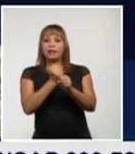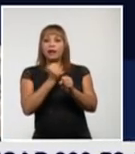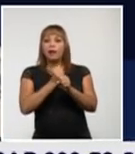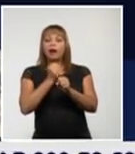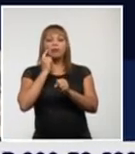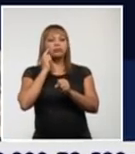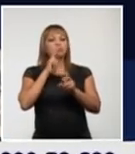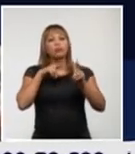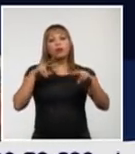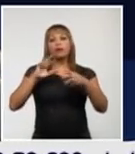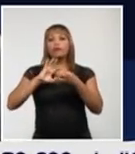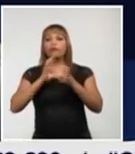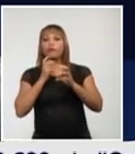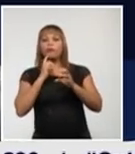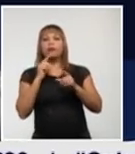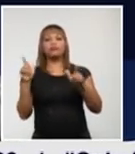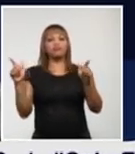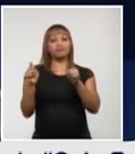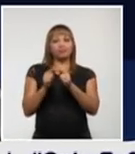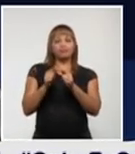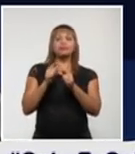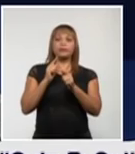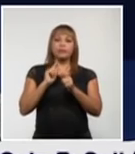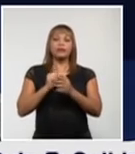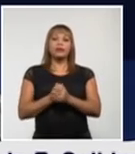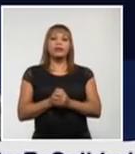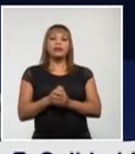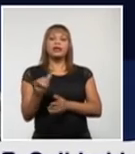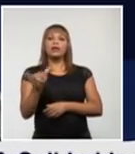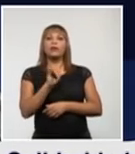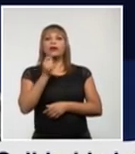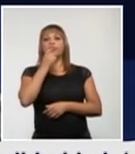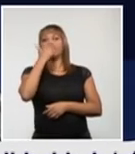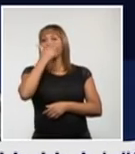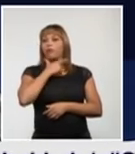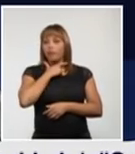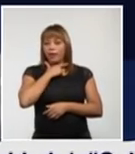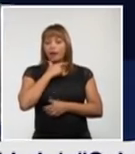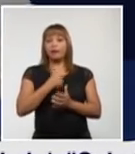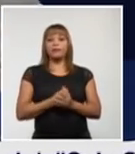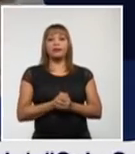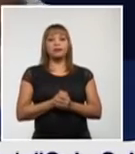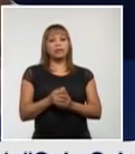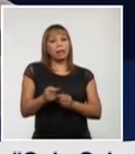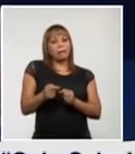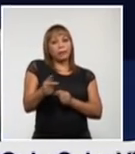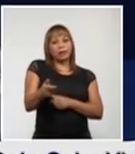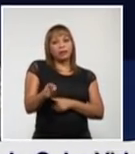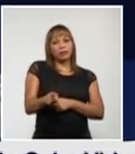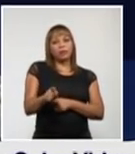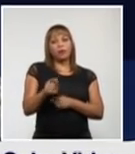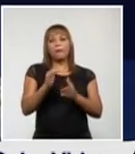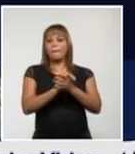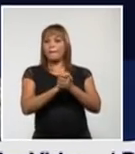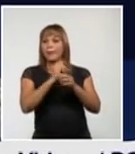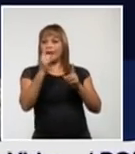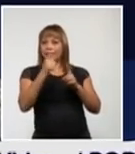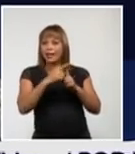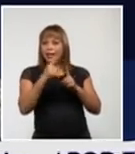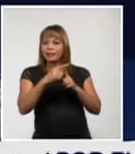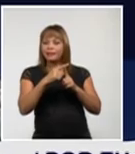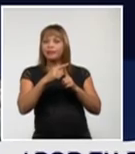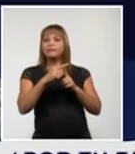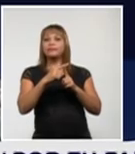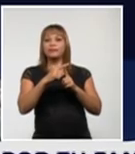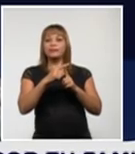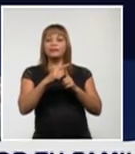seguros que, al igual que Ciego de Ávila, recientemente Matanzas, un